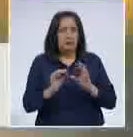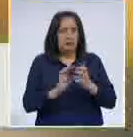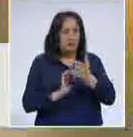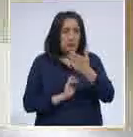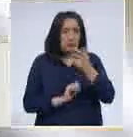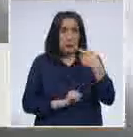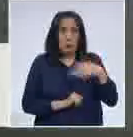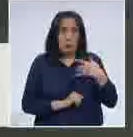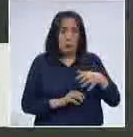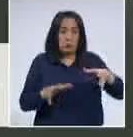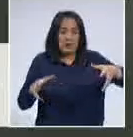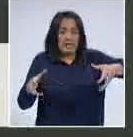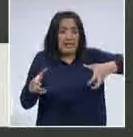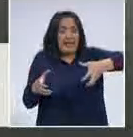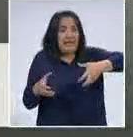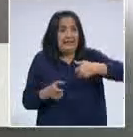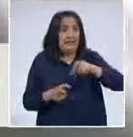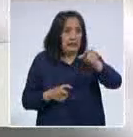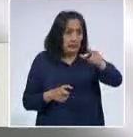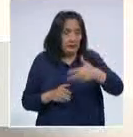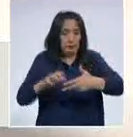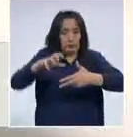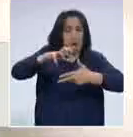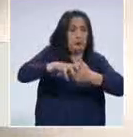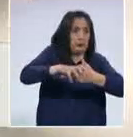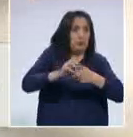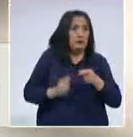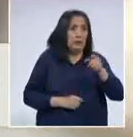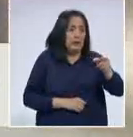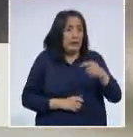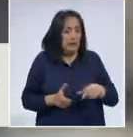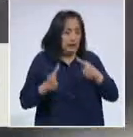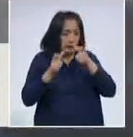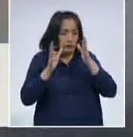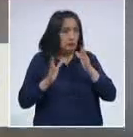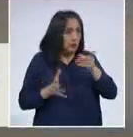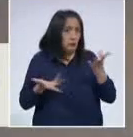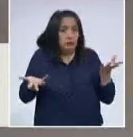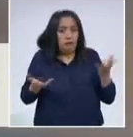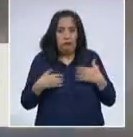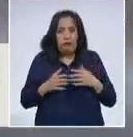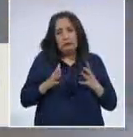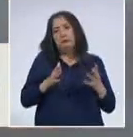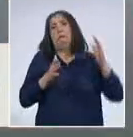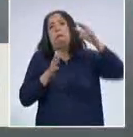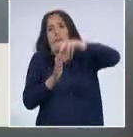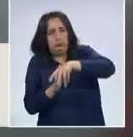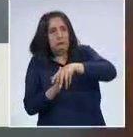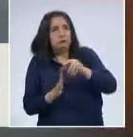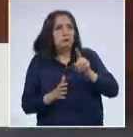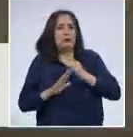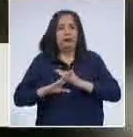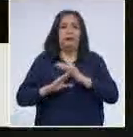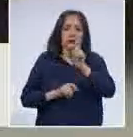Se agarró fuerte del parabrisas. A este inspector no le quedó más opción que hacerlo para evitar que